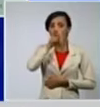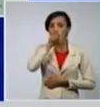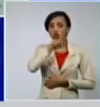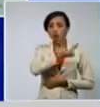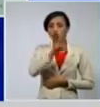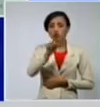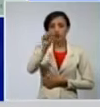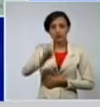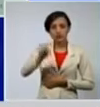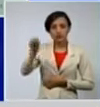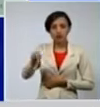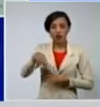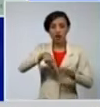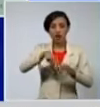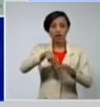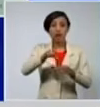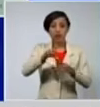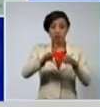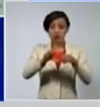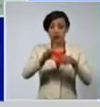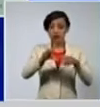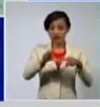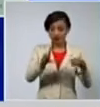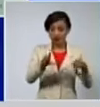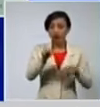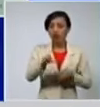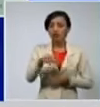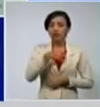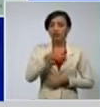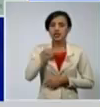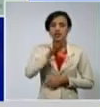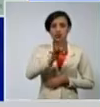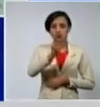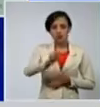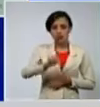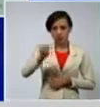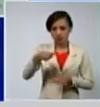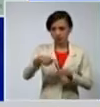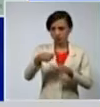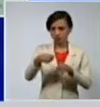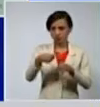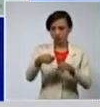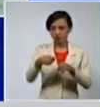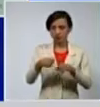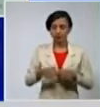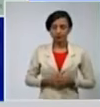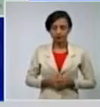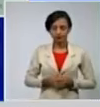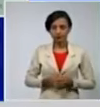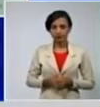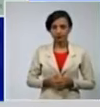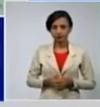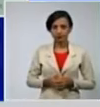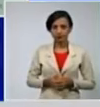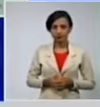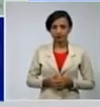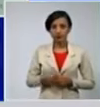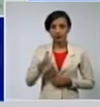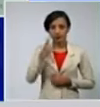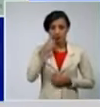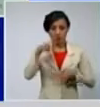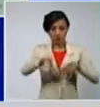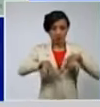el municipio de Regla confirma 5 casos autóctonos. Como pueden ver, la dispersión, que es como